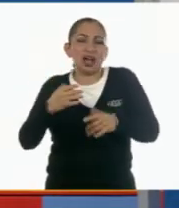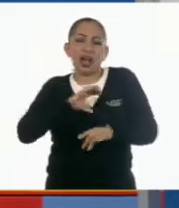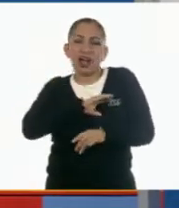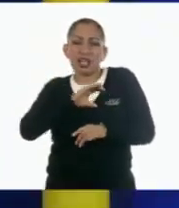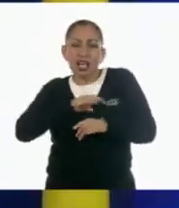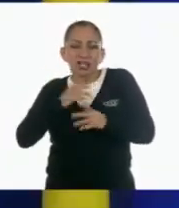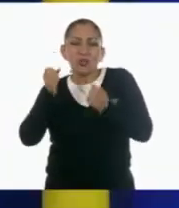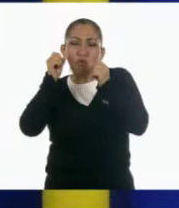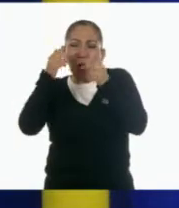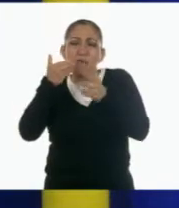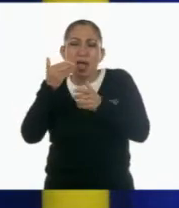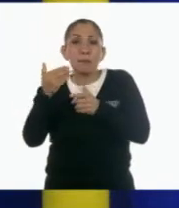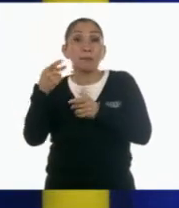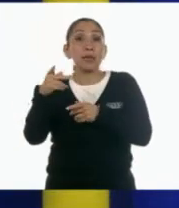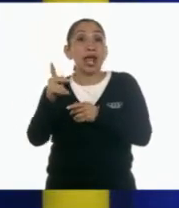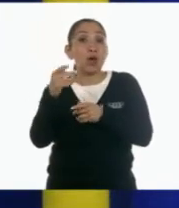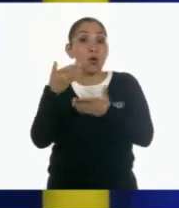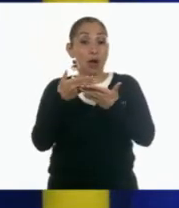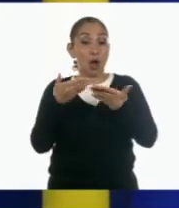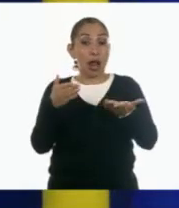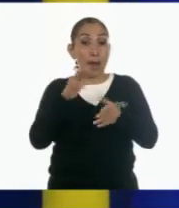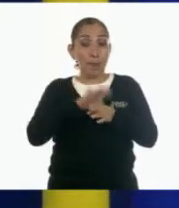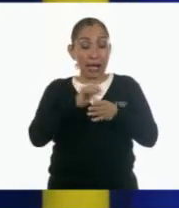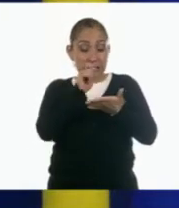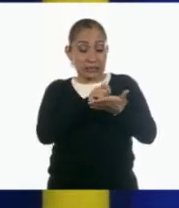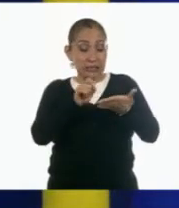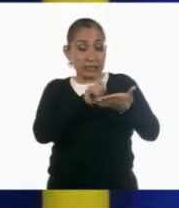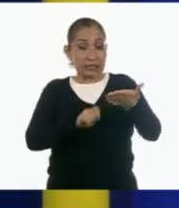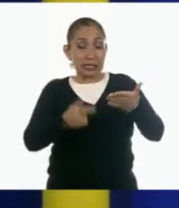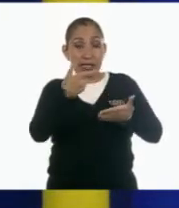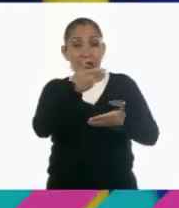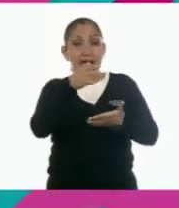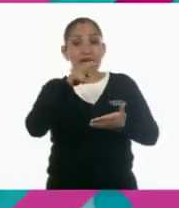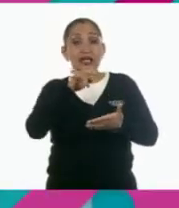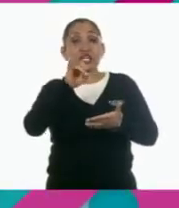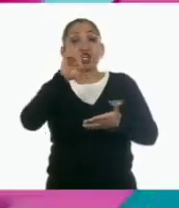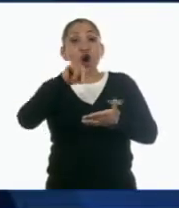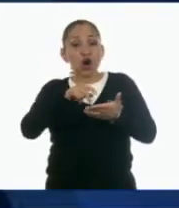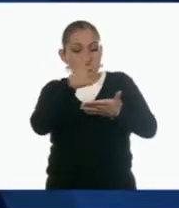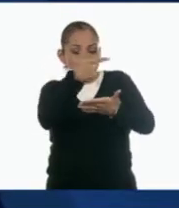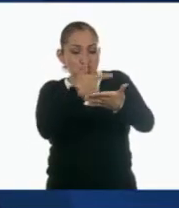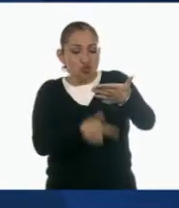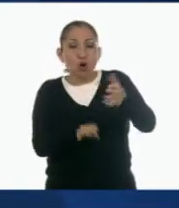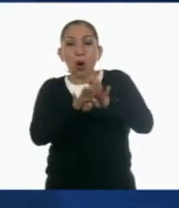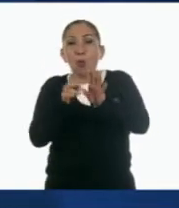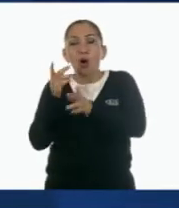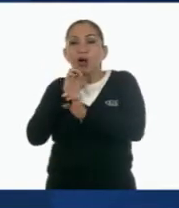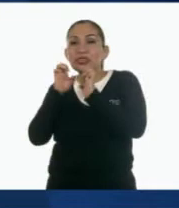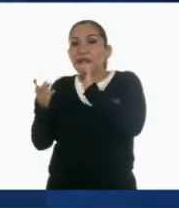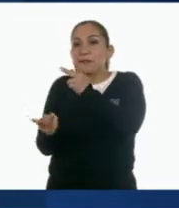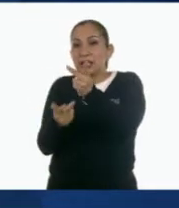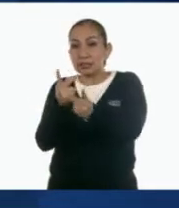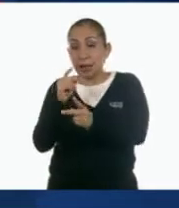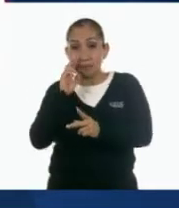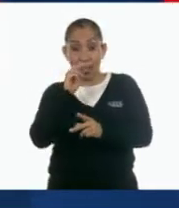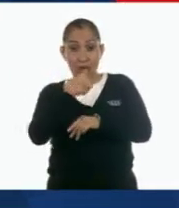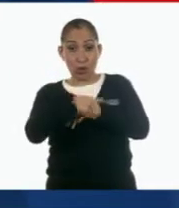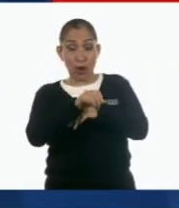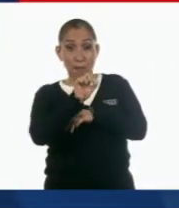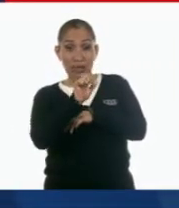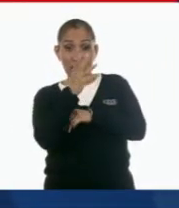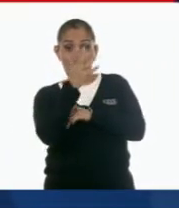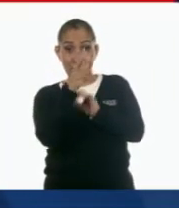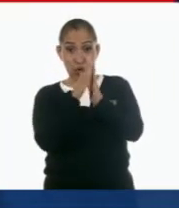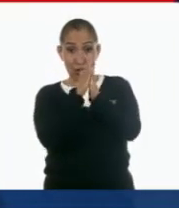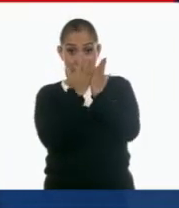quiero mucho. Te vamos a plantear aquí un guión de cómo puedes realizar esa entrevista. Te voy a pedir que nos vayamos a la página 24